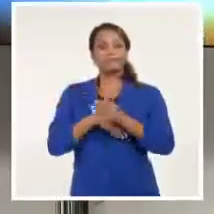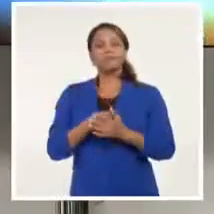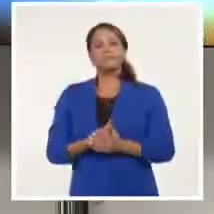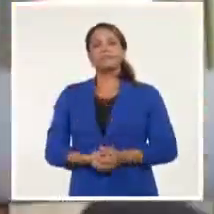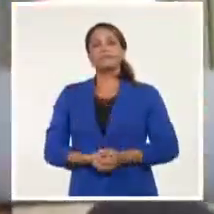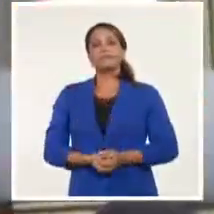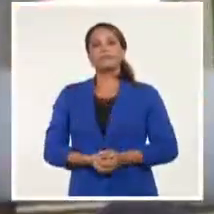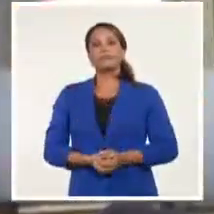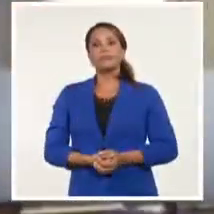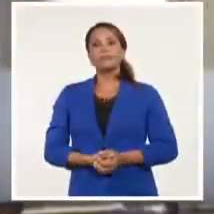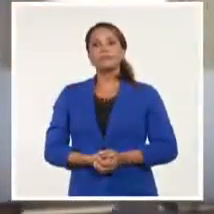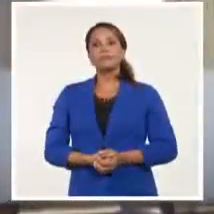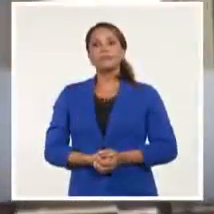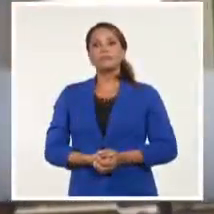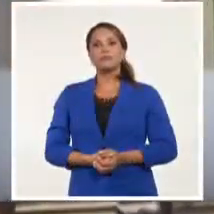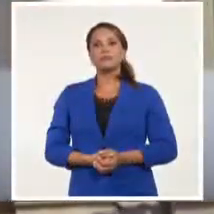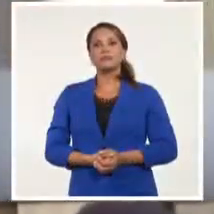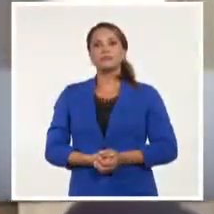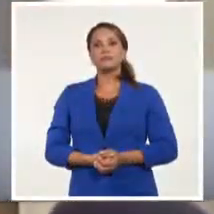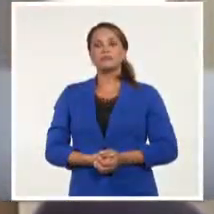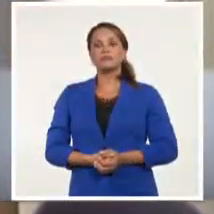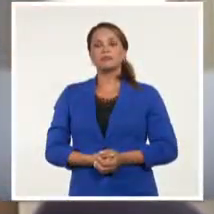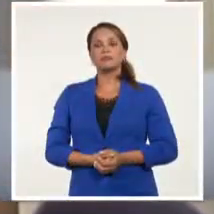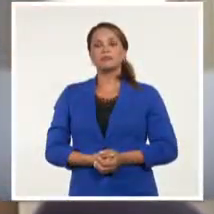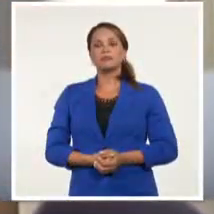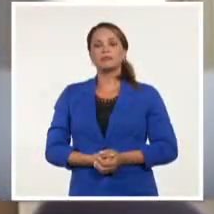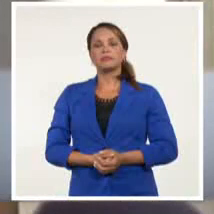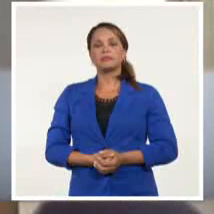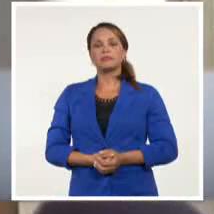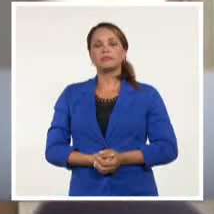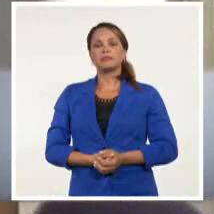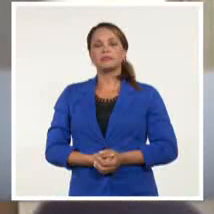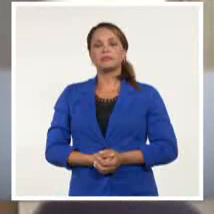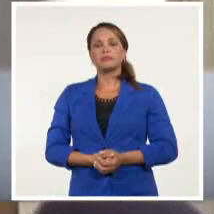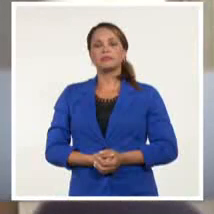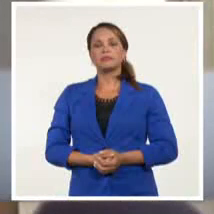autoridades. Si este cabildo intenta extenderse,